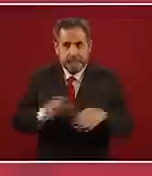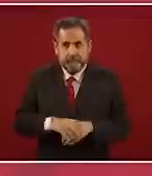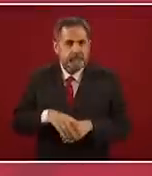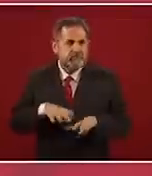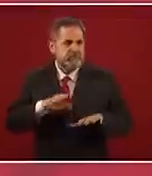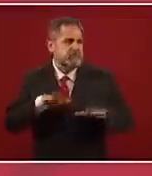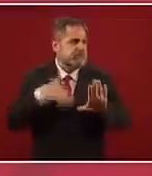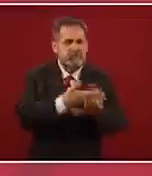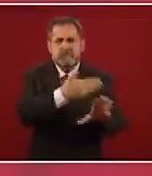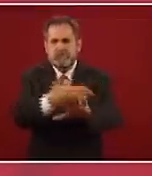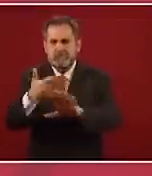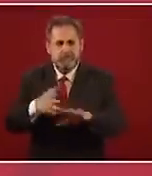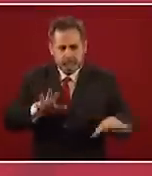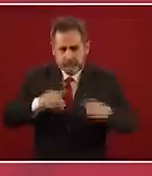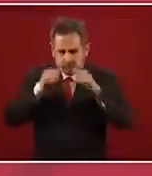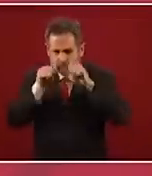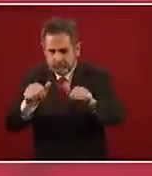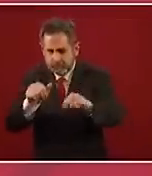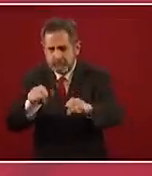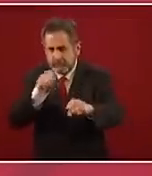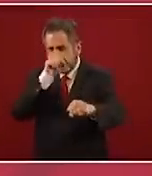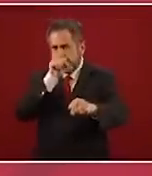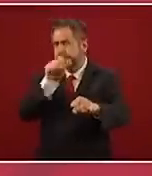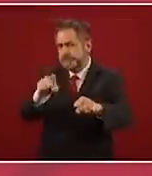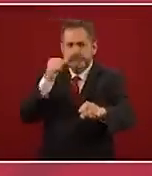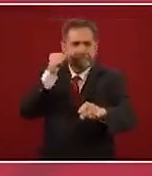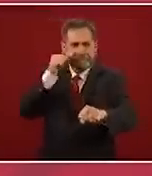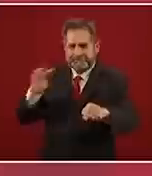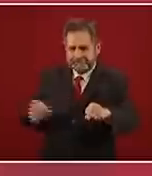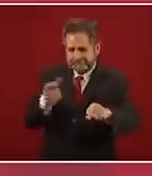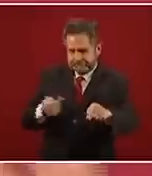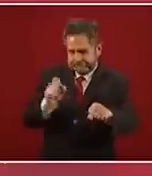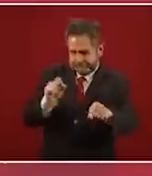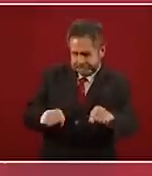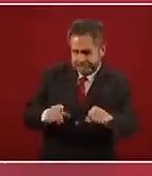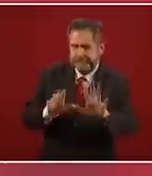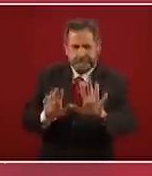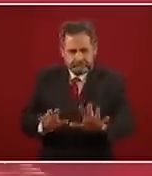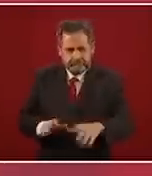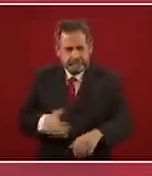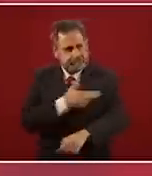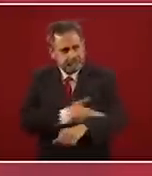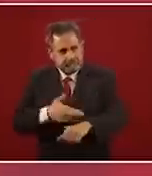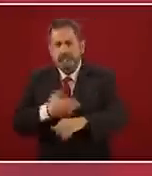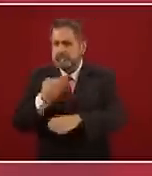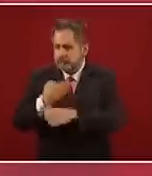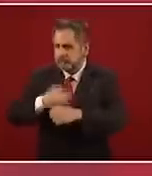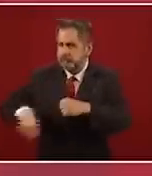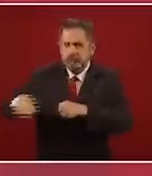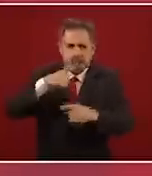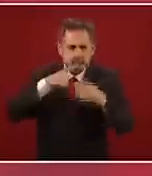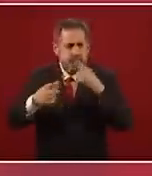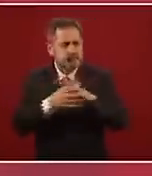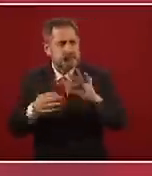cacería de brujas. Escuché con atención que ayer hizo esta misma pregunta. Todo esto está en un proceso deliberativo, como lo